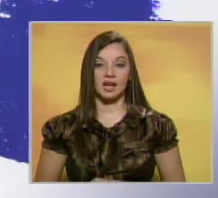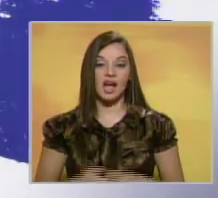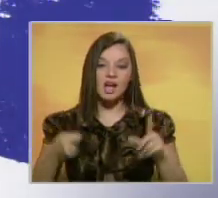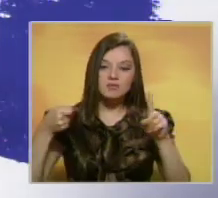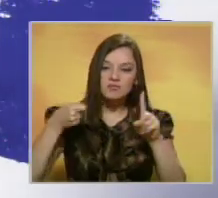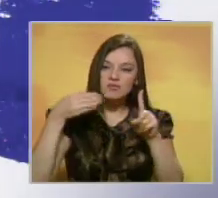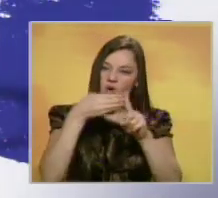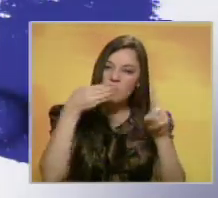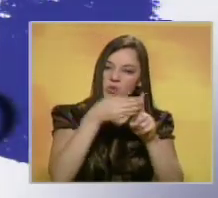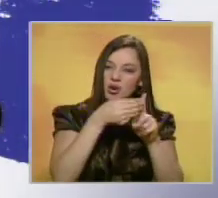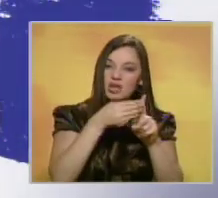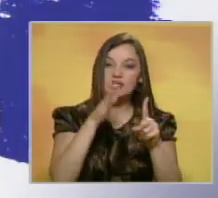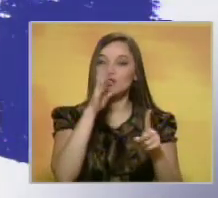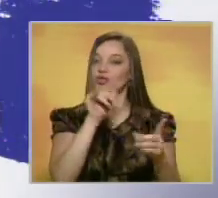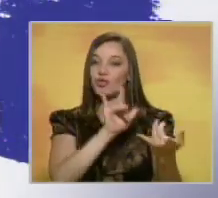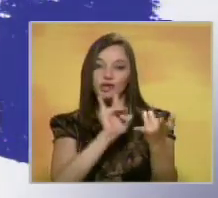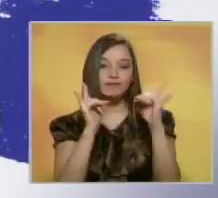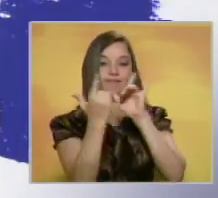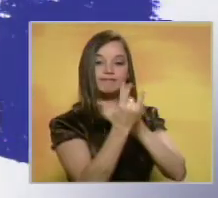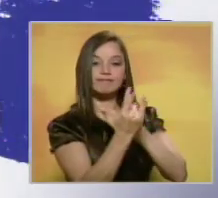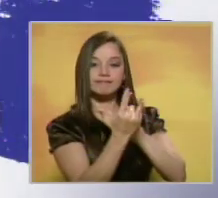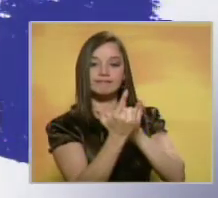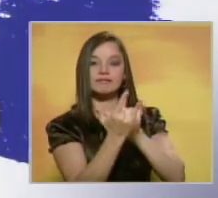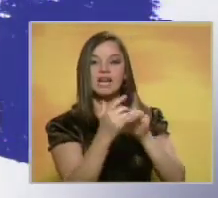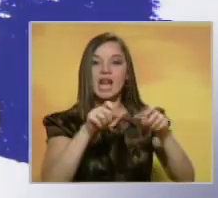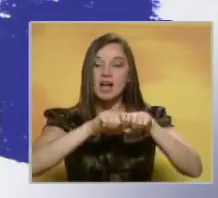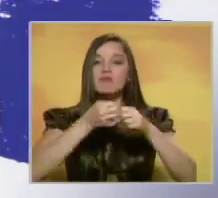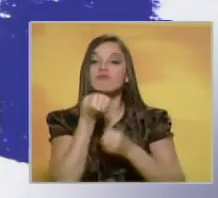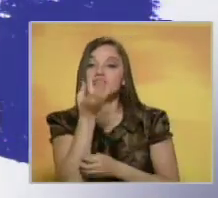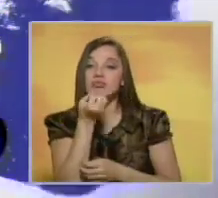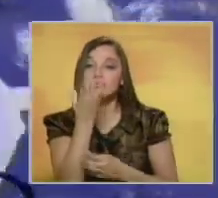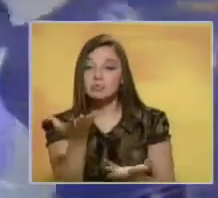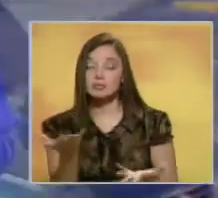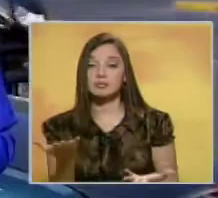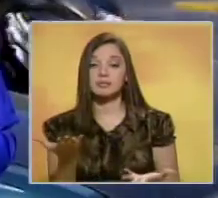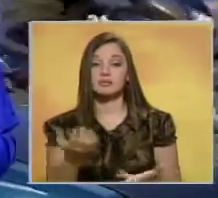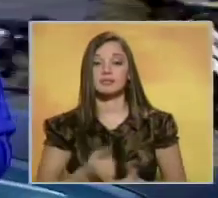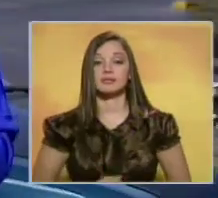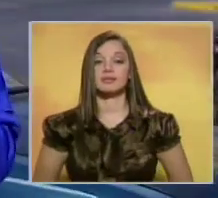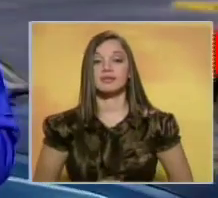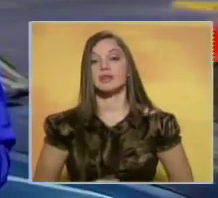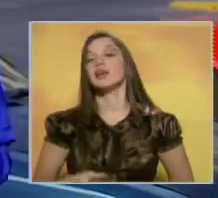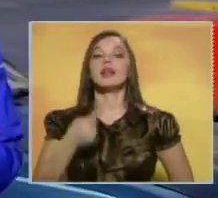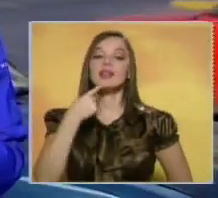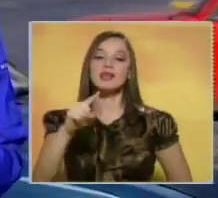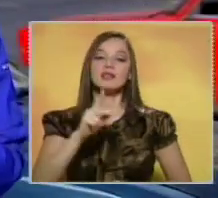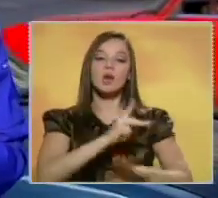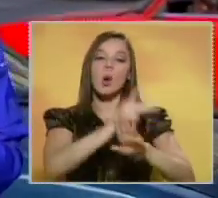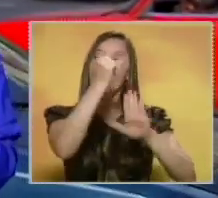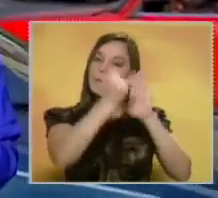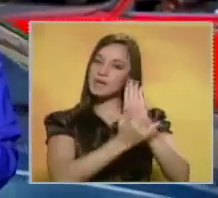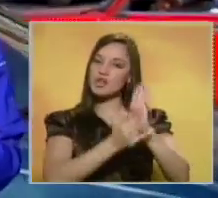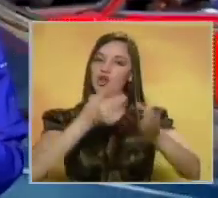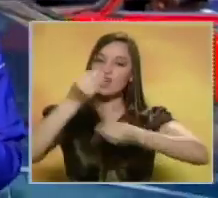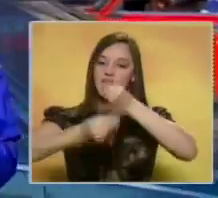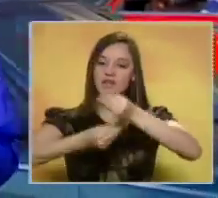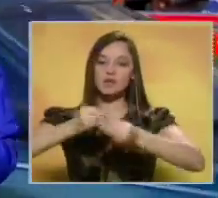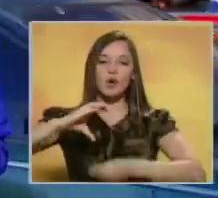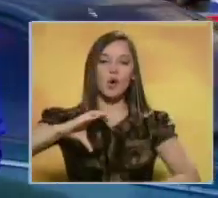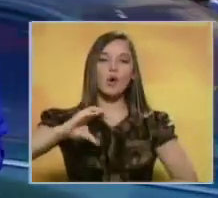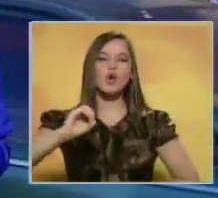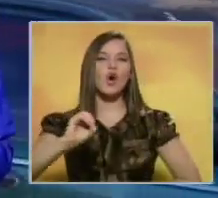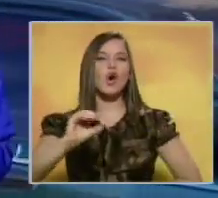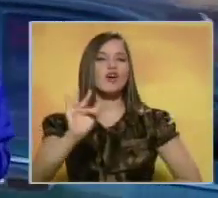Con violencia no hay paraíso. Rompe el silencio. Según un proyecto realizado por COFAVIC,